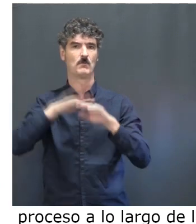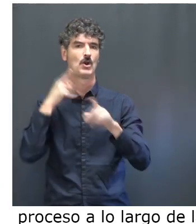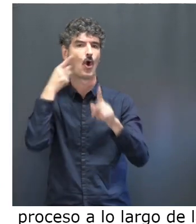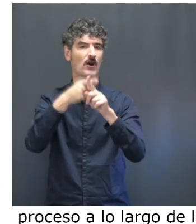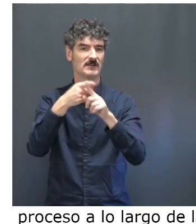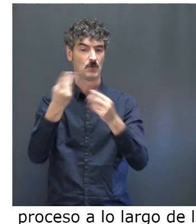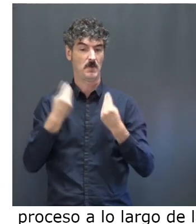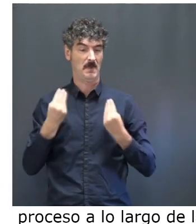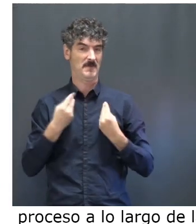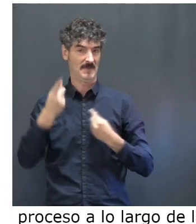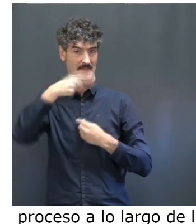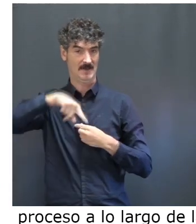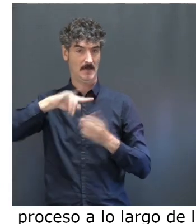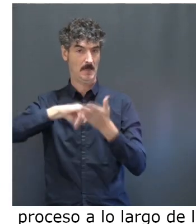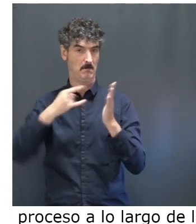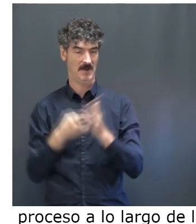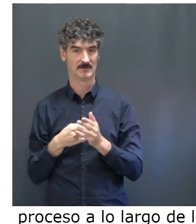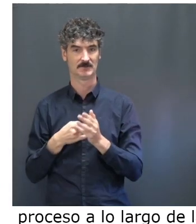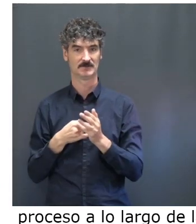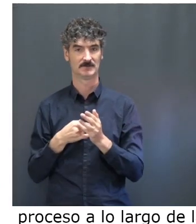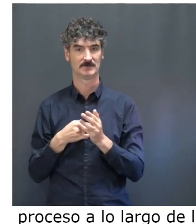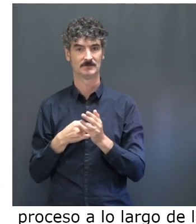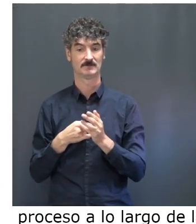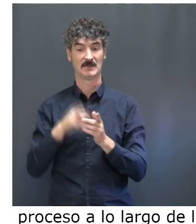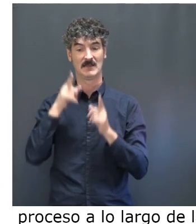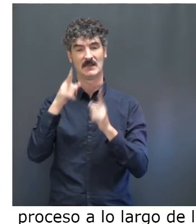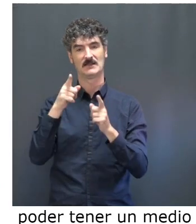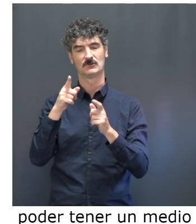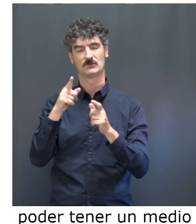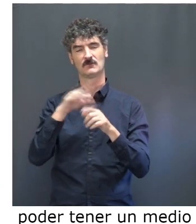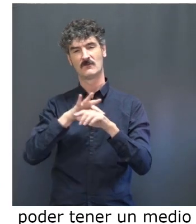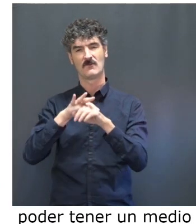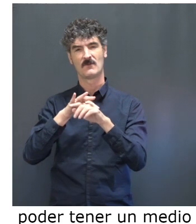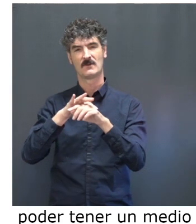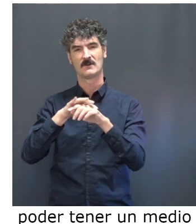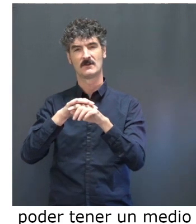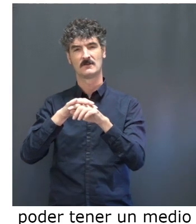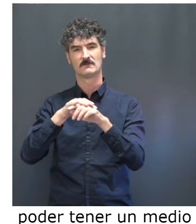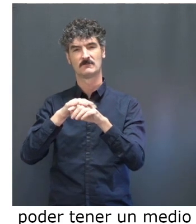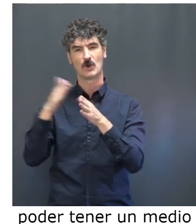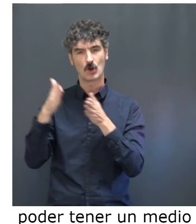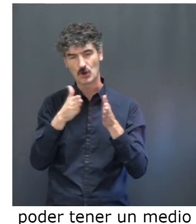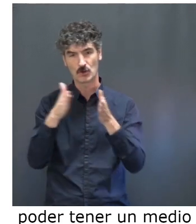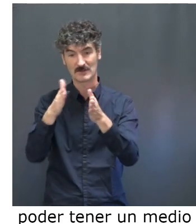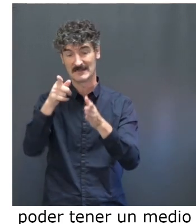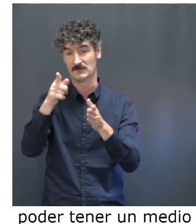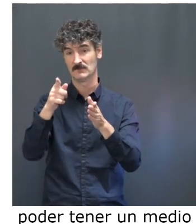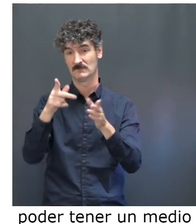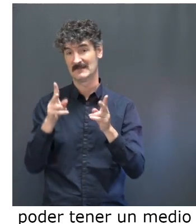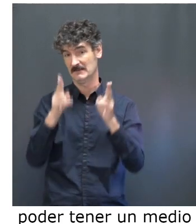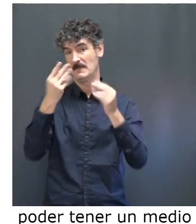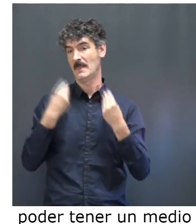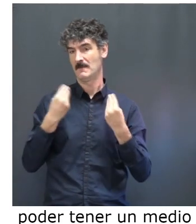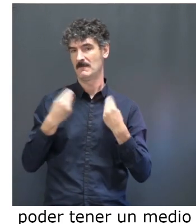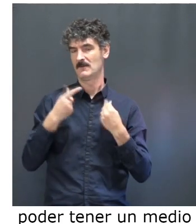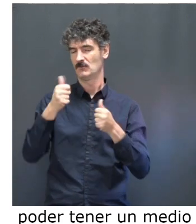vida. Pero también esto nos marca, ¿no? Es una etapa de la vida en la que hay un marco muy,